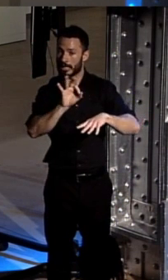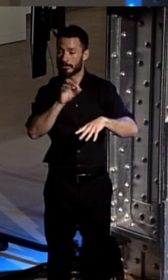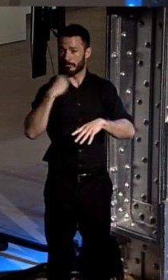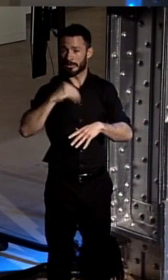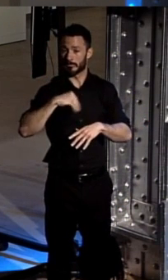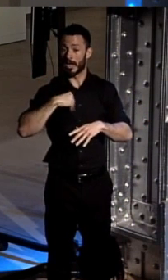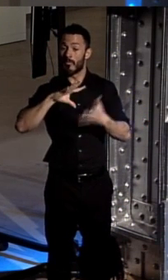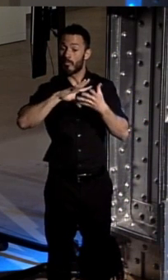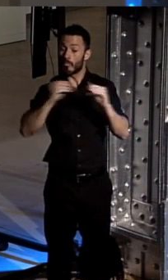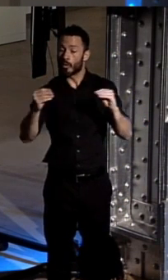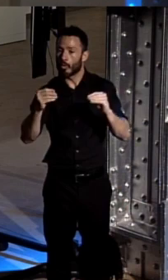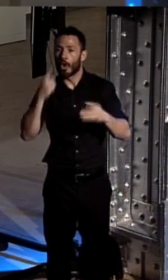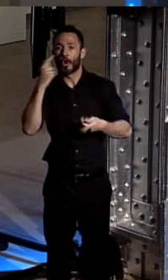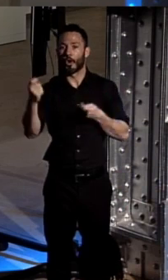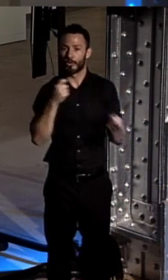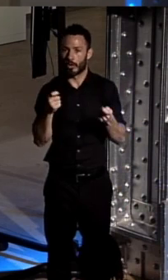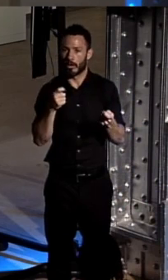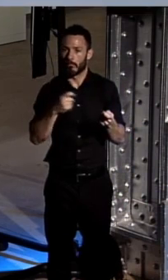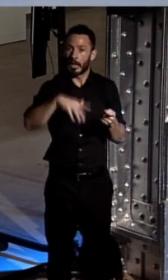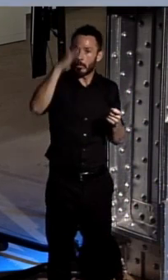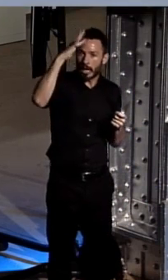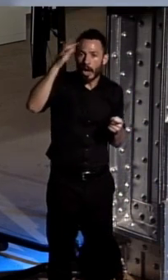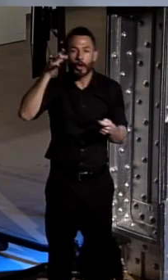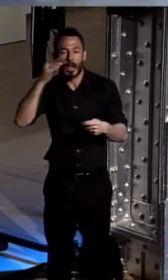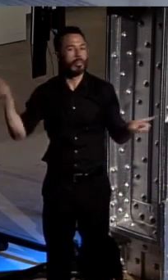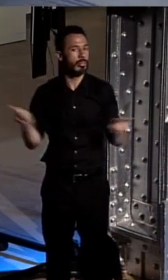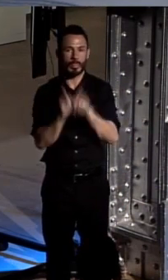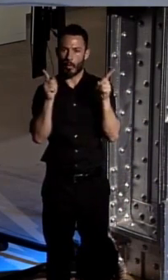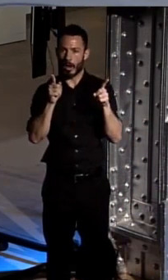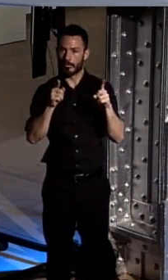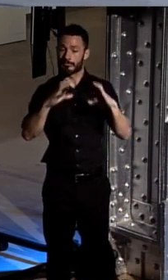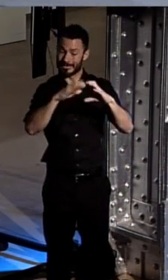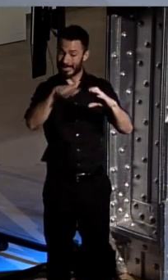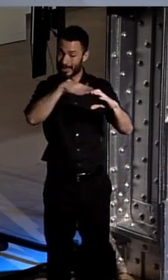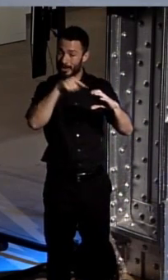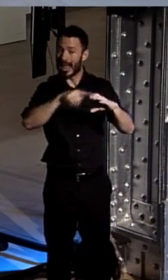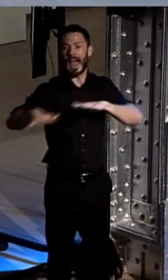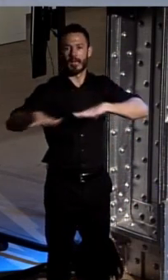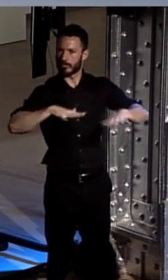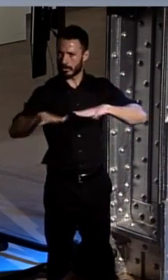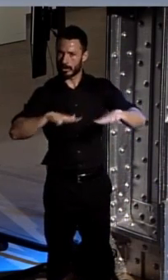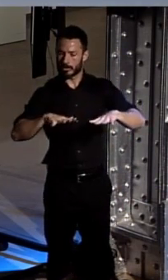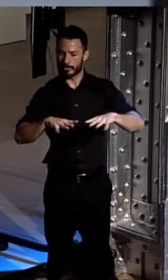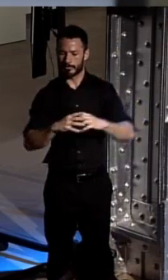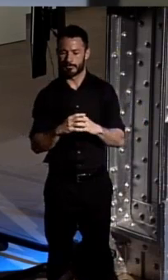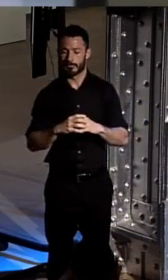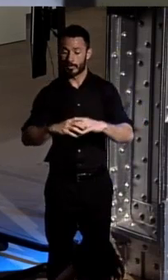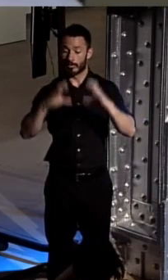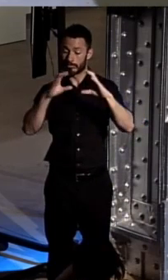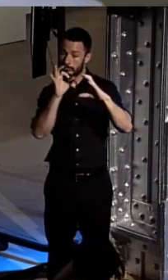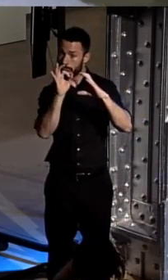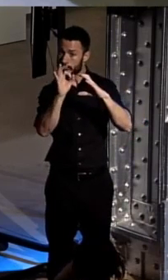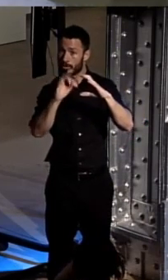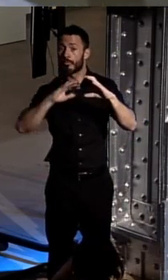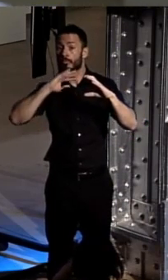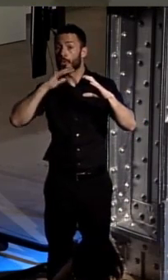mueven realmente como cuando imaginamos que movemos los músculos. Y lo que ven del otro lado es lo que pasaría, de hecho lo que pasa en realidad, y lo que yo observaría si lo